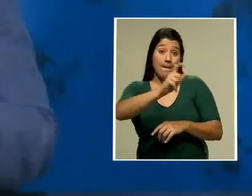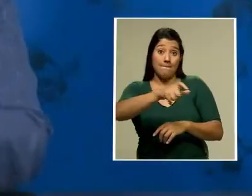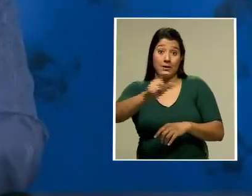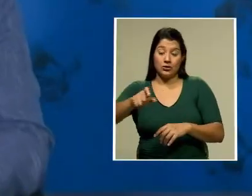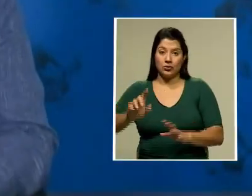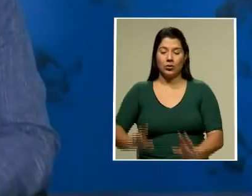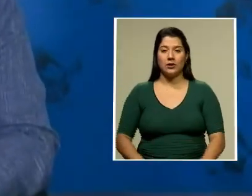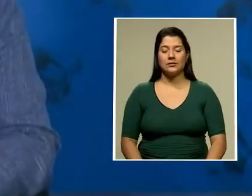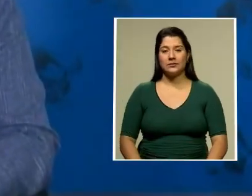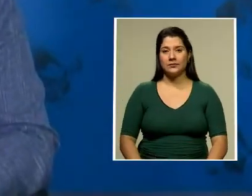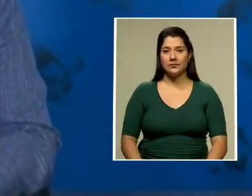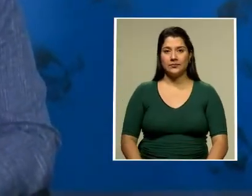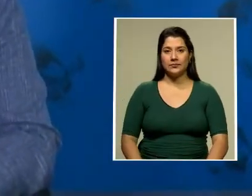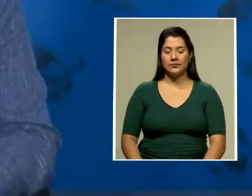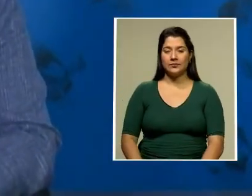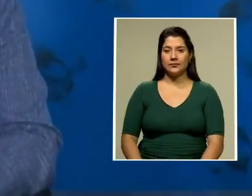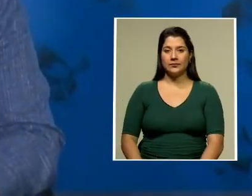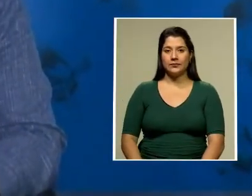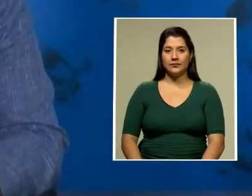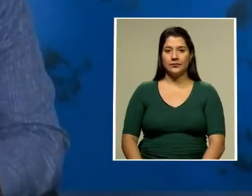profesiones.